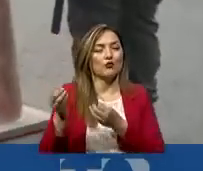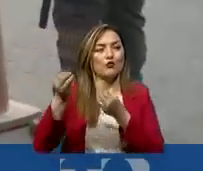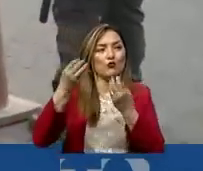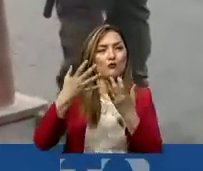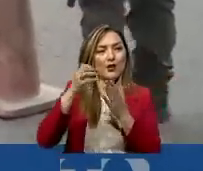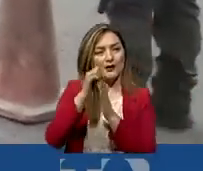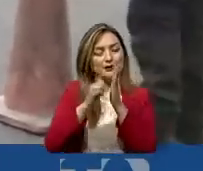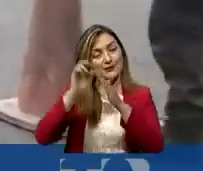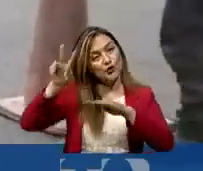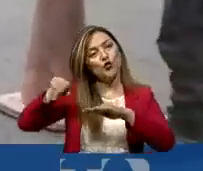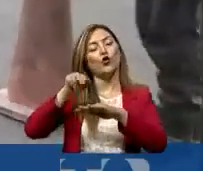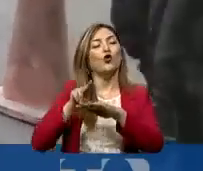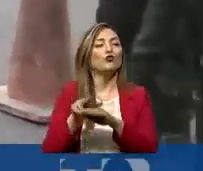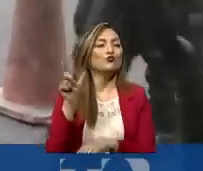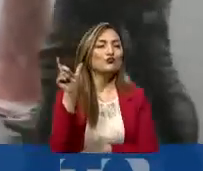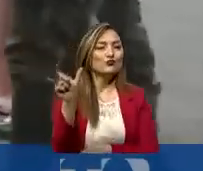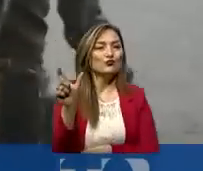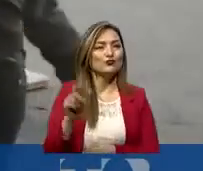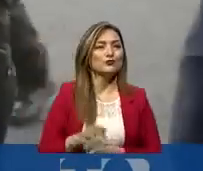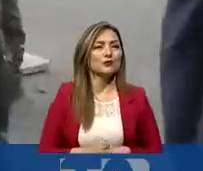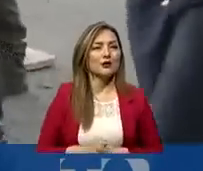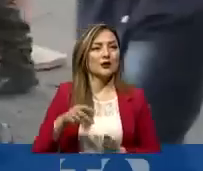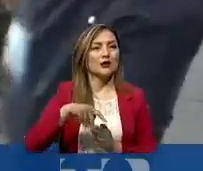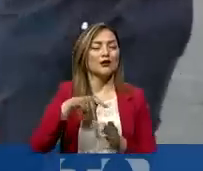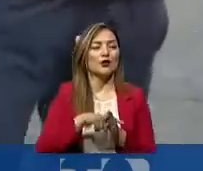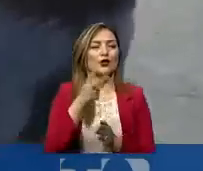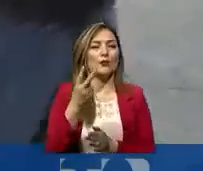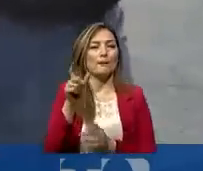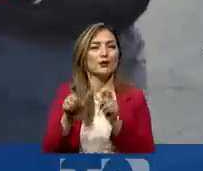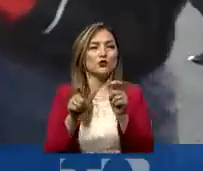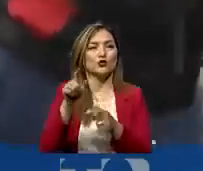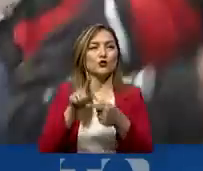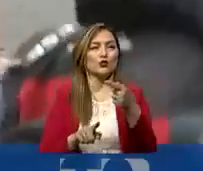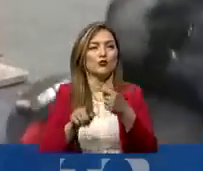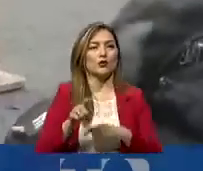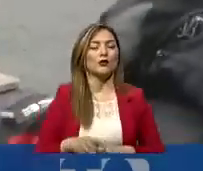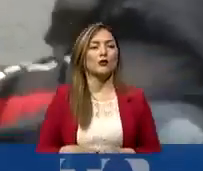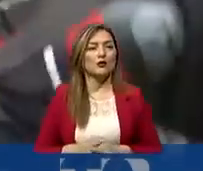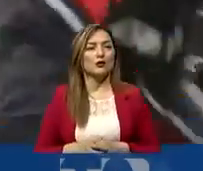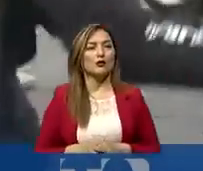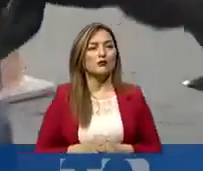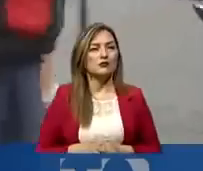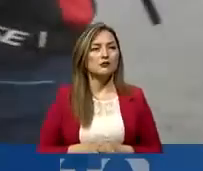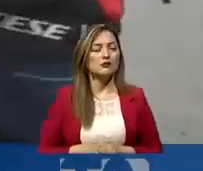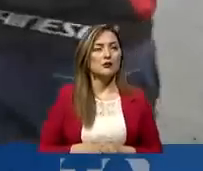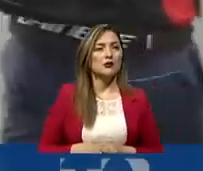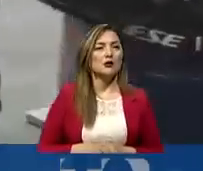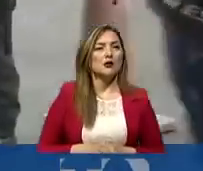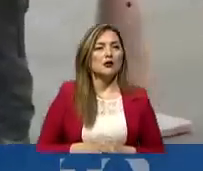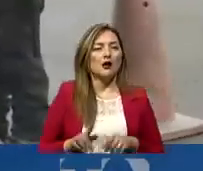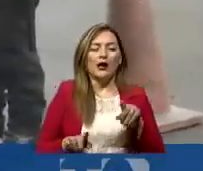que sacaba una resolución que ya no pueden estar dos personas en una motocicleta, salvo las unas